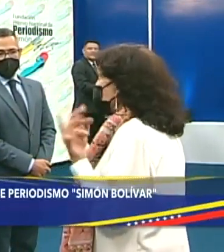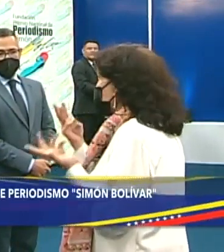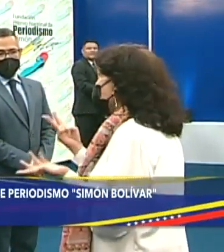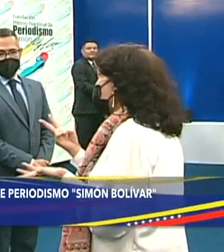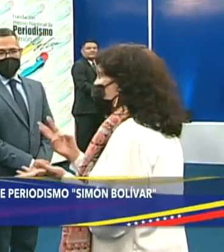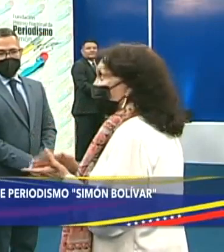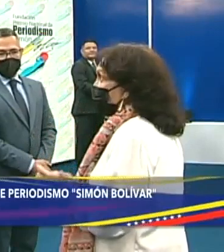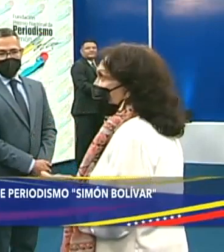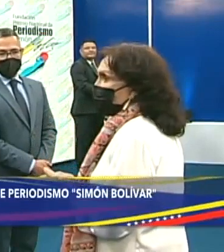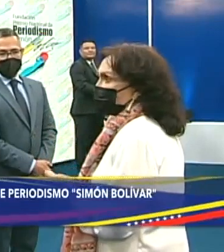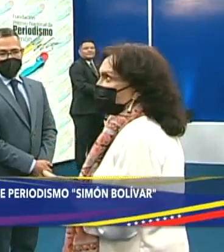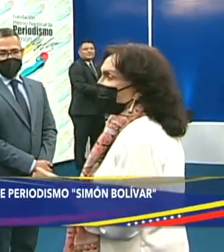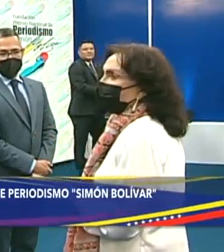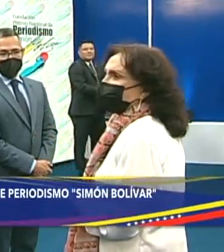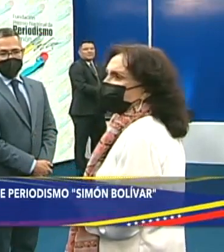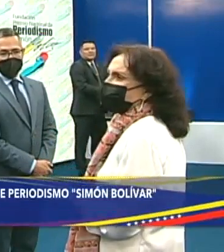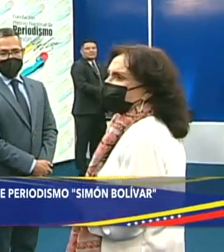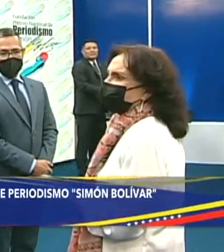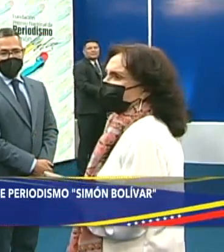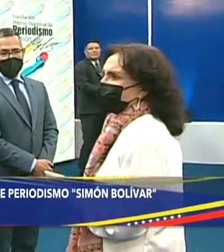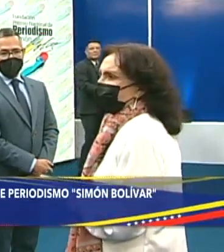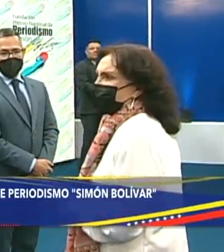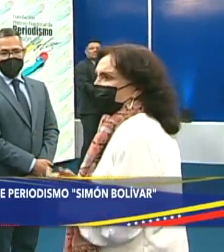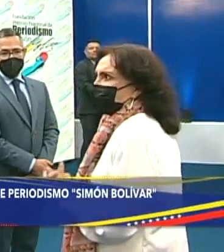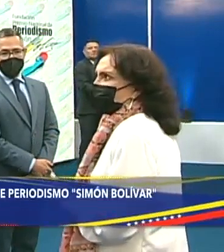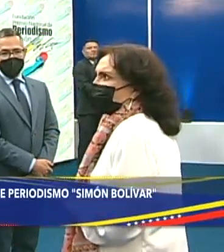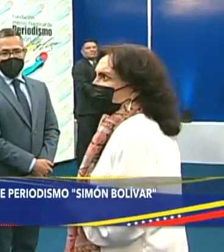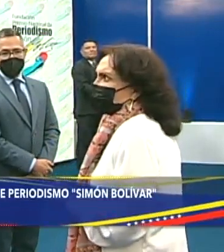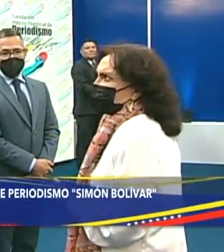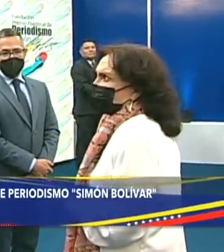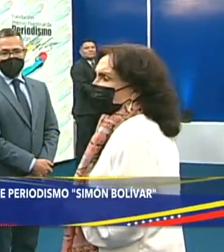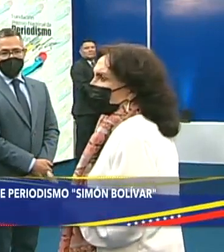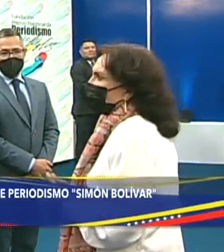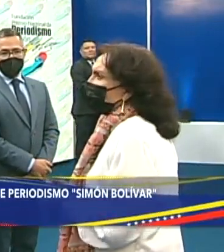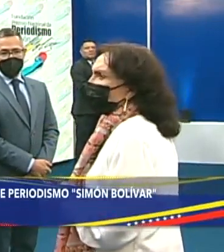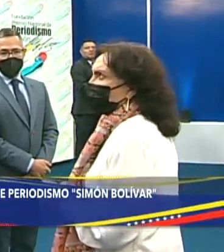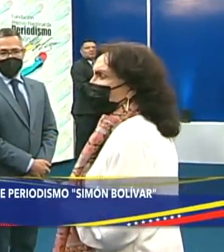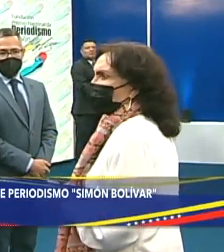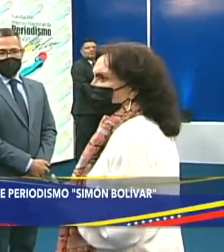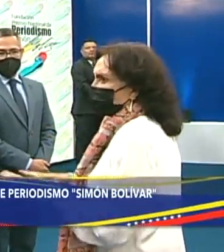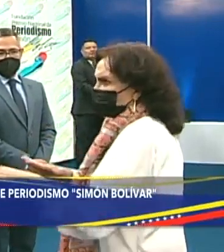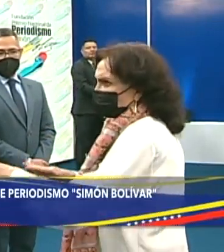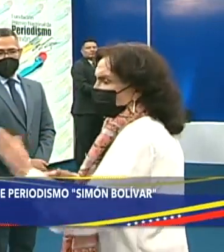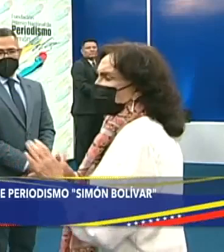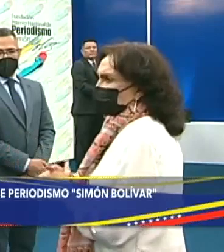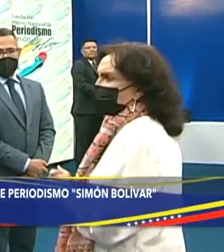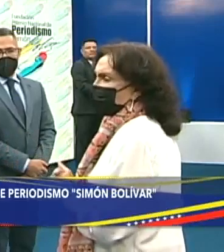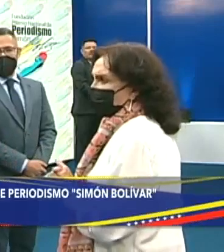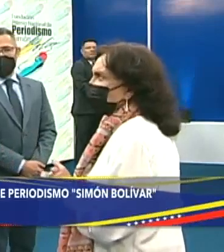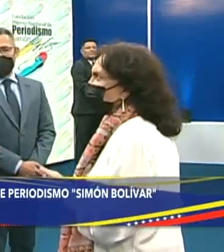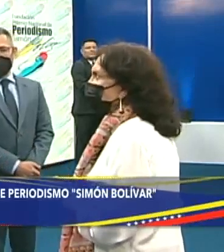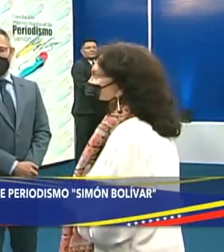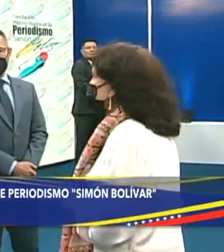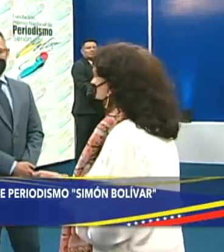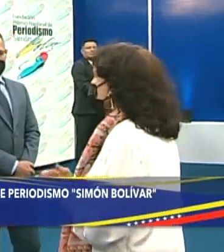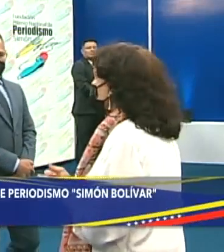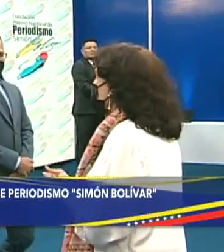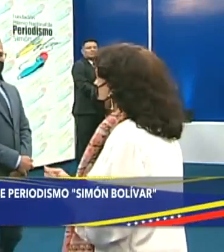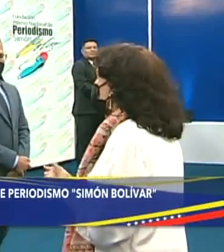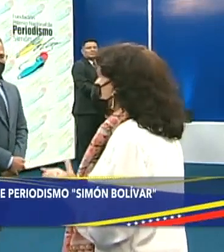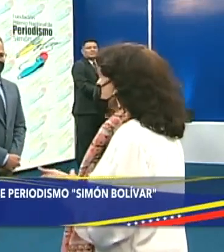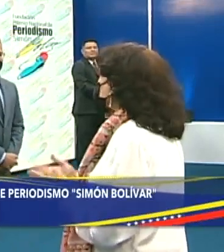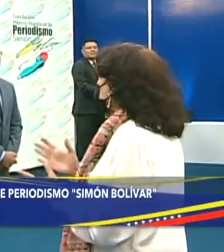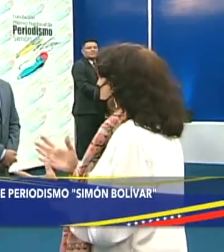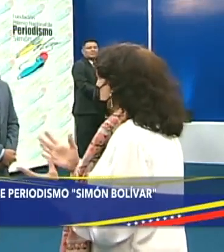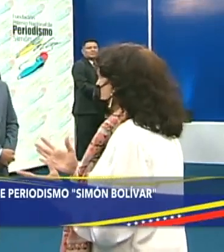premio por parte de lo que ha sido este periodismo de investigación para establecer esta realidad, este gran debate de lo que es la